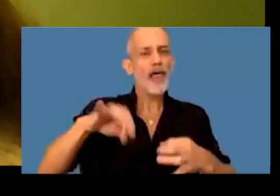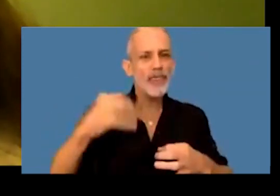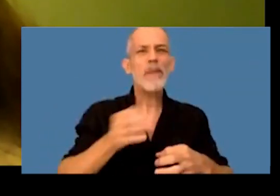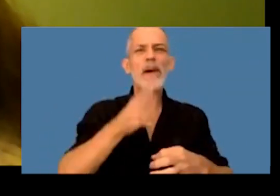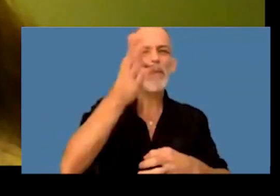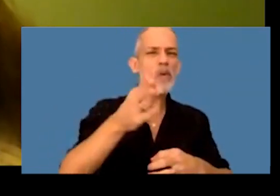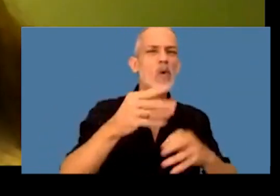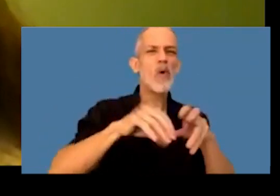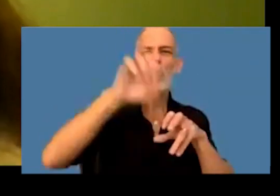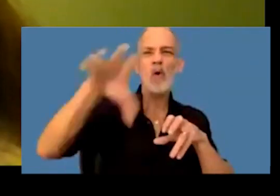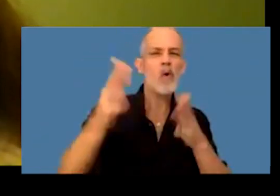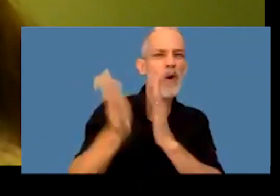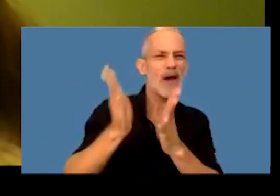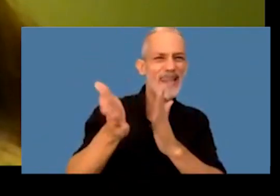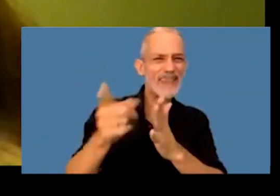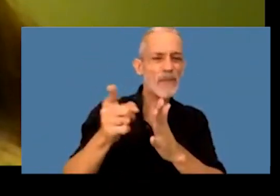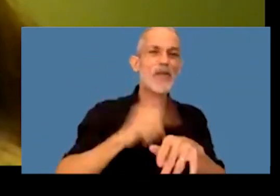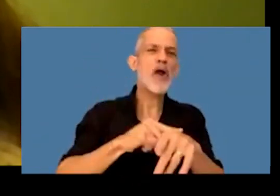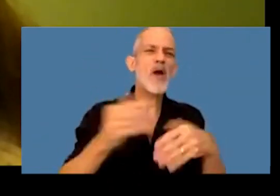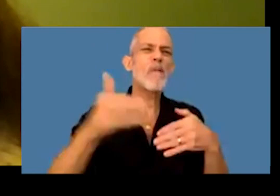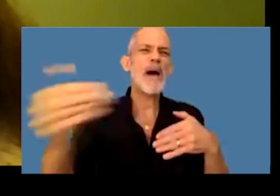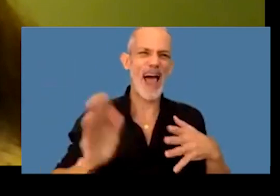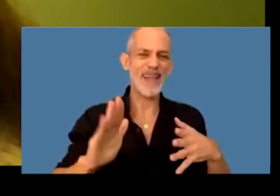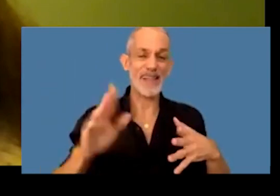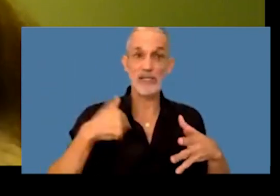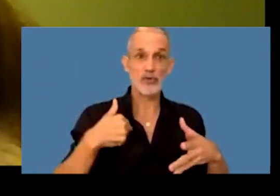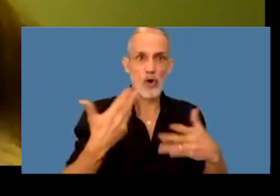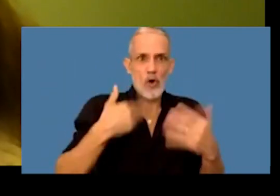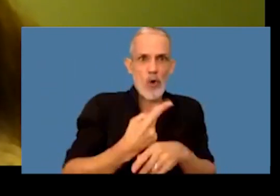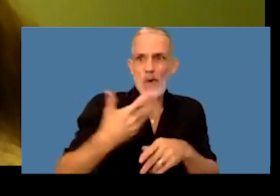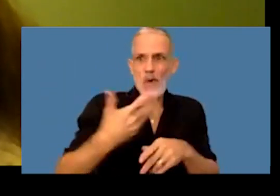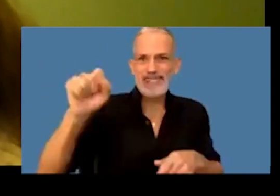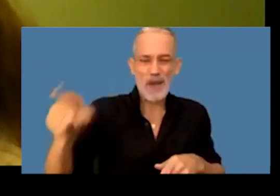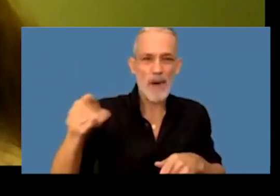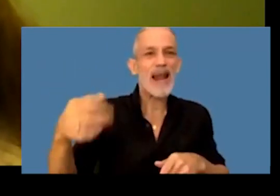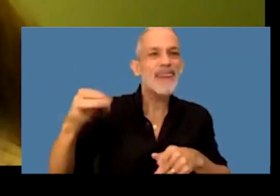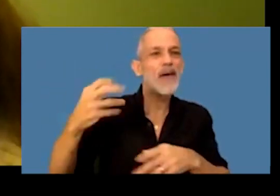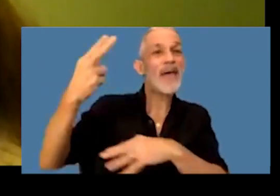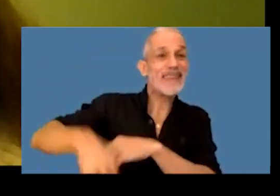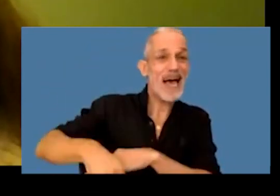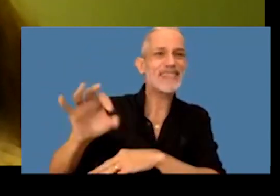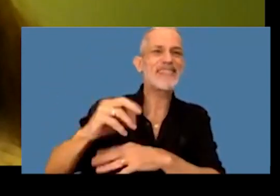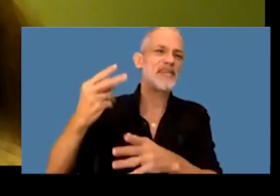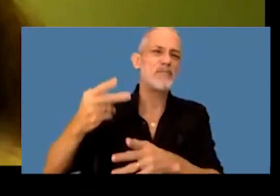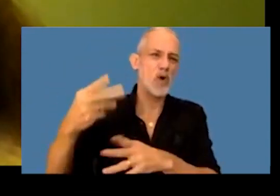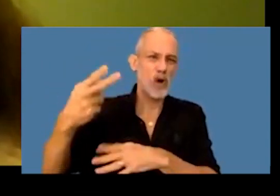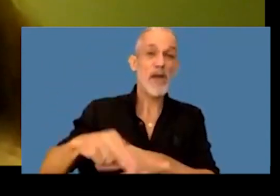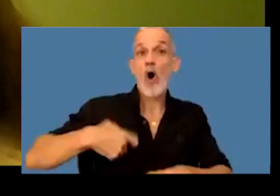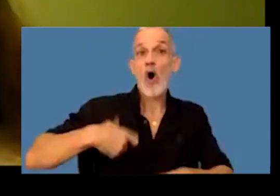atención, pero en un horario más tarde, por lo que no puedo llevarla y debe desplazarse en taxi o remis y la obra social